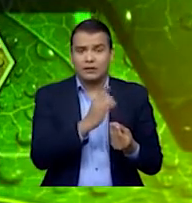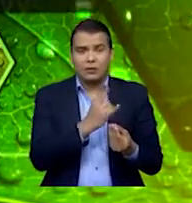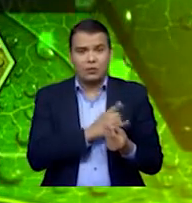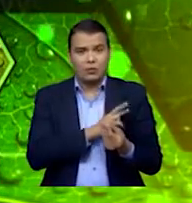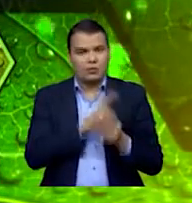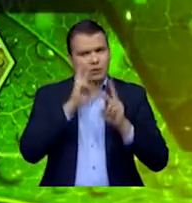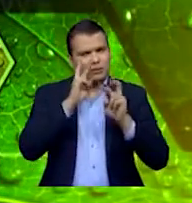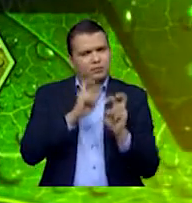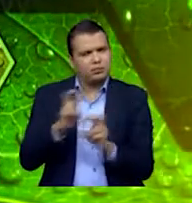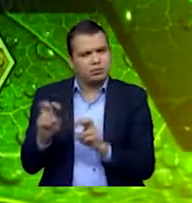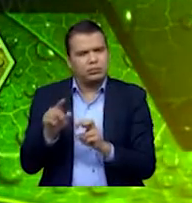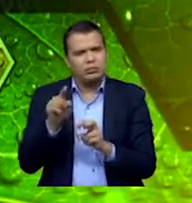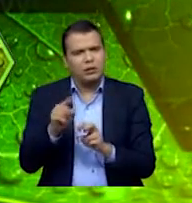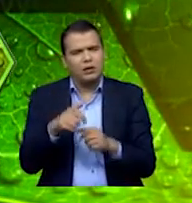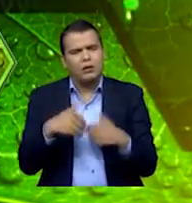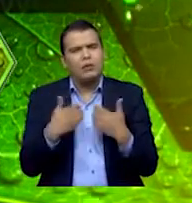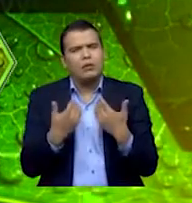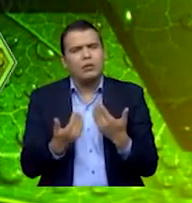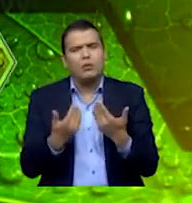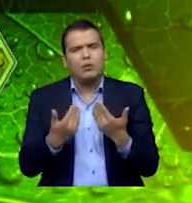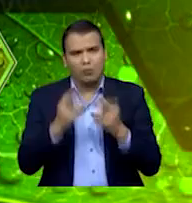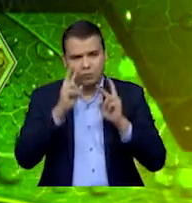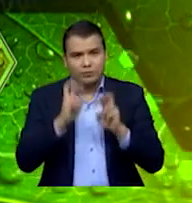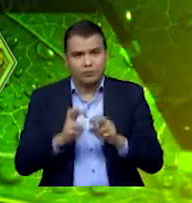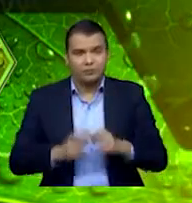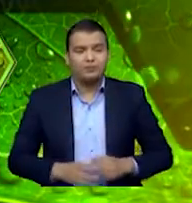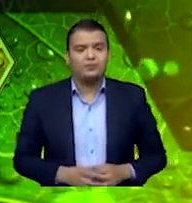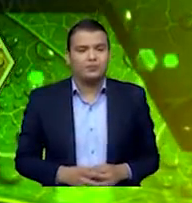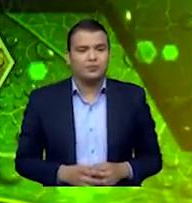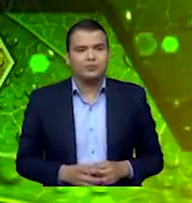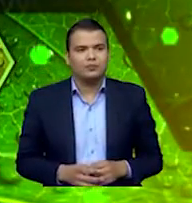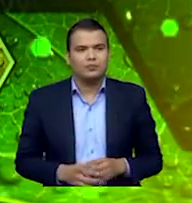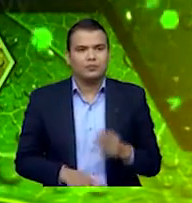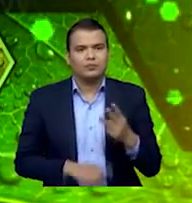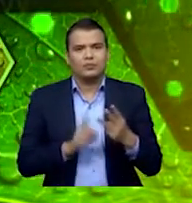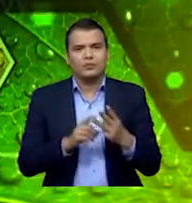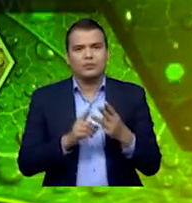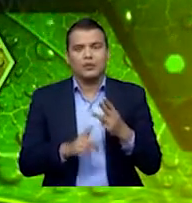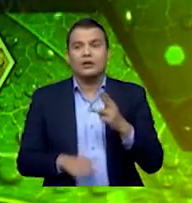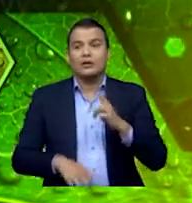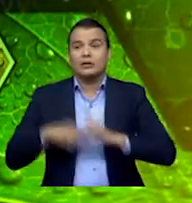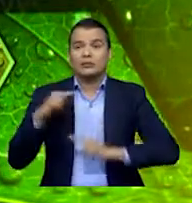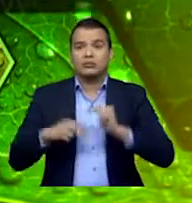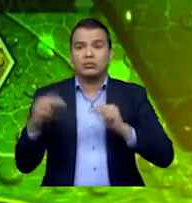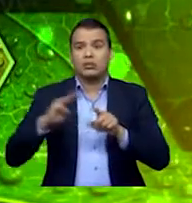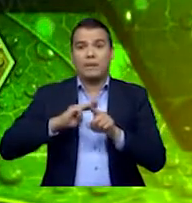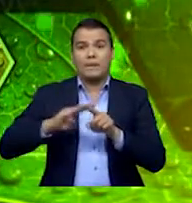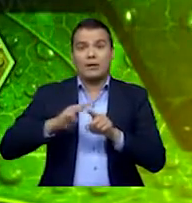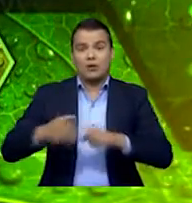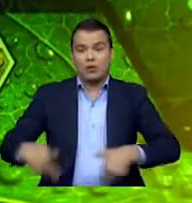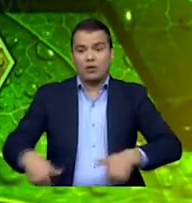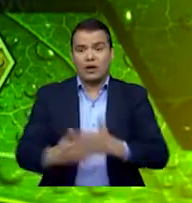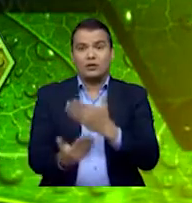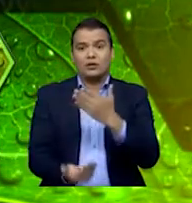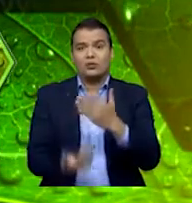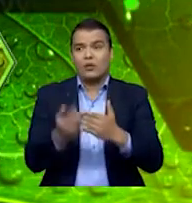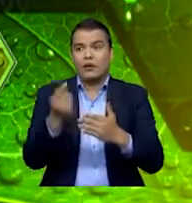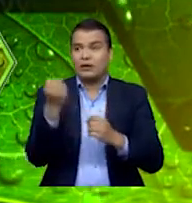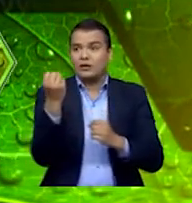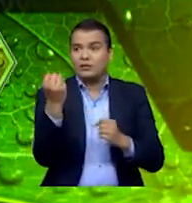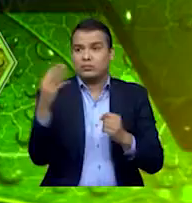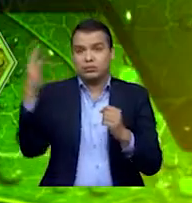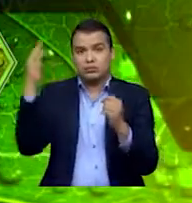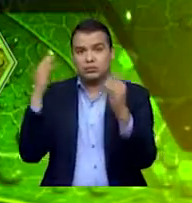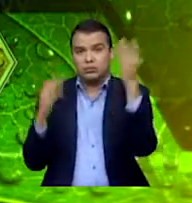determinará la capacidad de carga de este popular sitio turístico recorrimos las obras de la troncal oriental del mío en este tramo no se intervendrá el